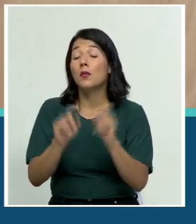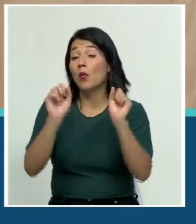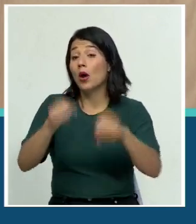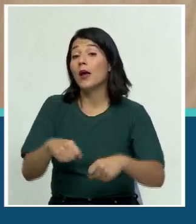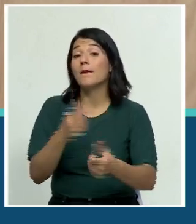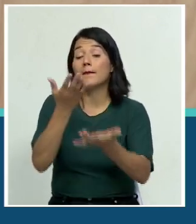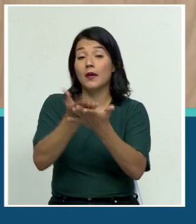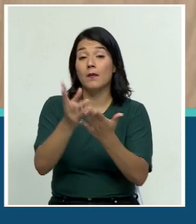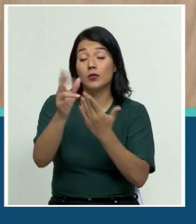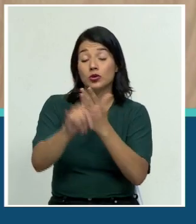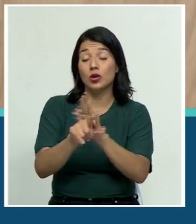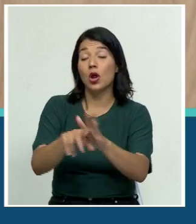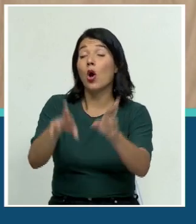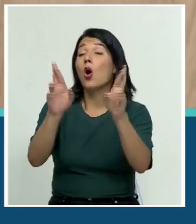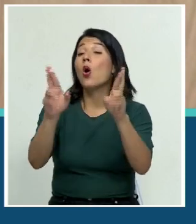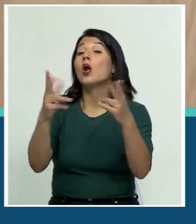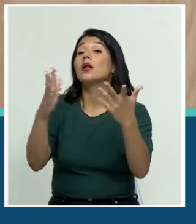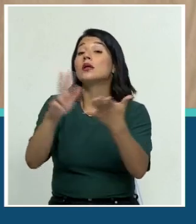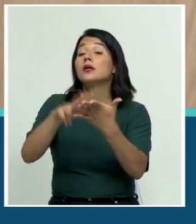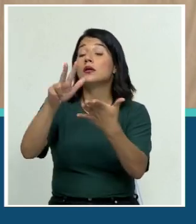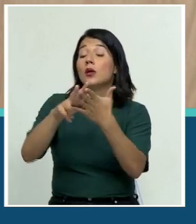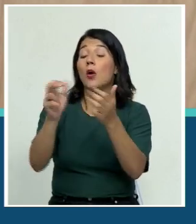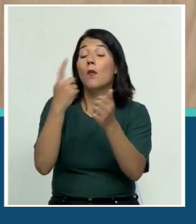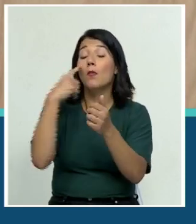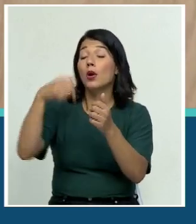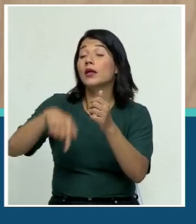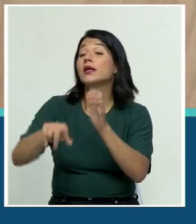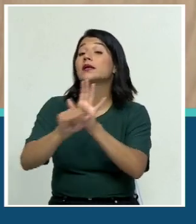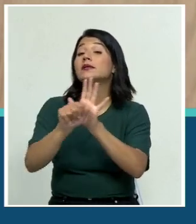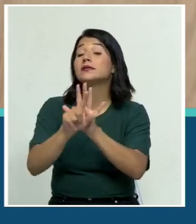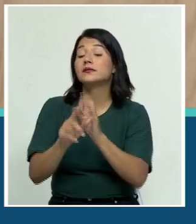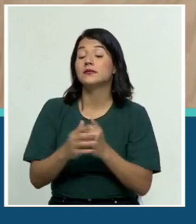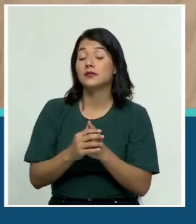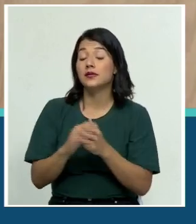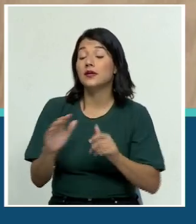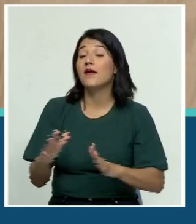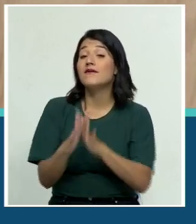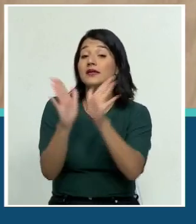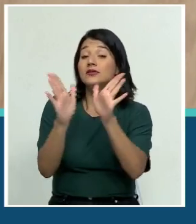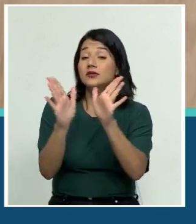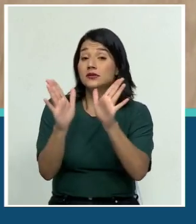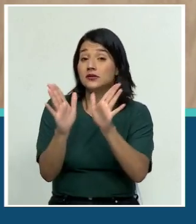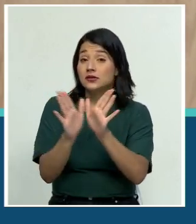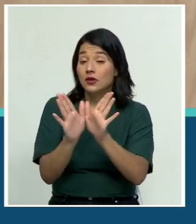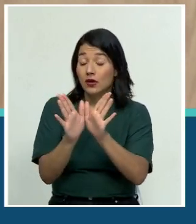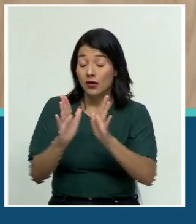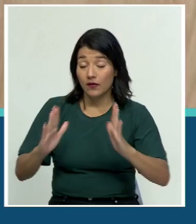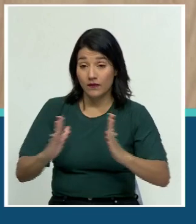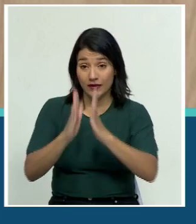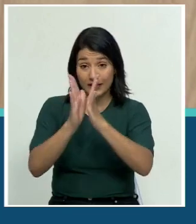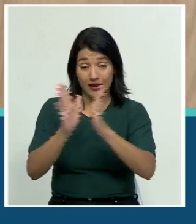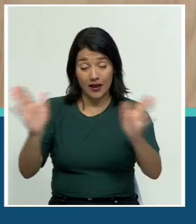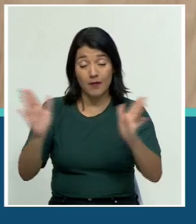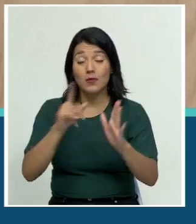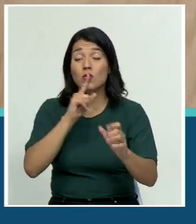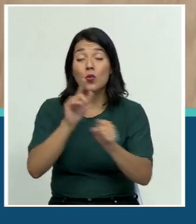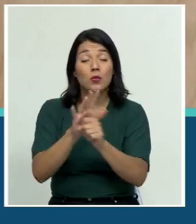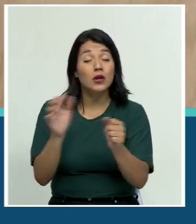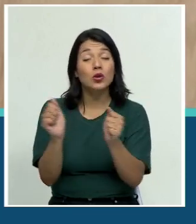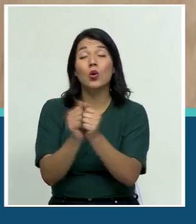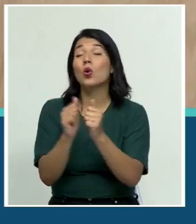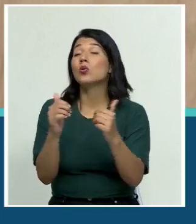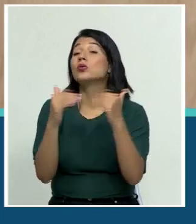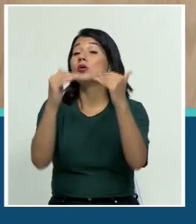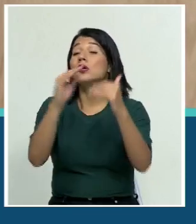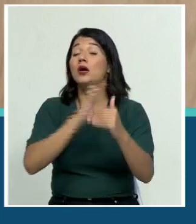ley que esperamos pronto sea aprobado por esta Asamblea Legislativa, la fracción del Frente Amplio, cumpliendo con altos estándares éticos, el día de hoy también está